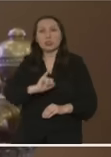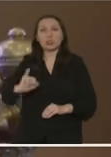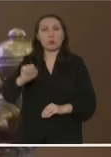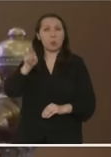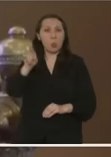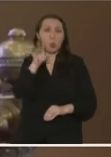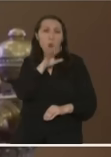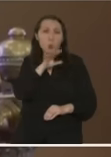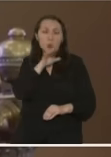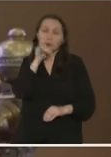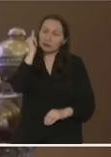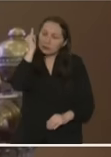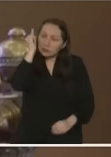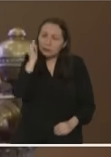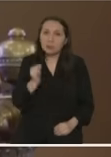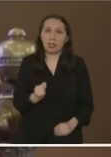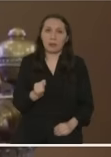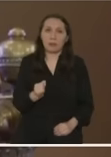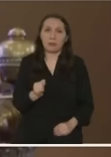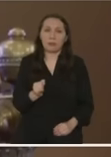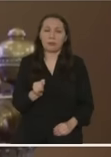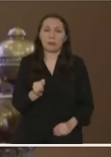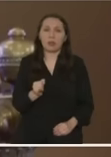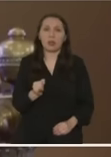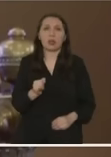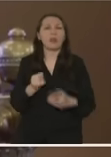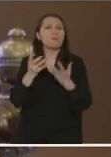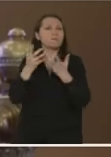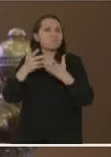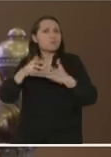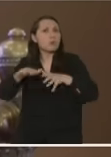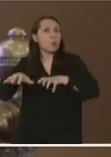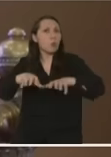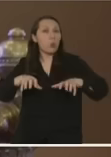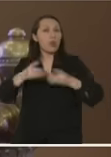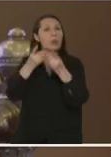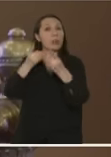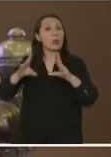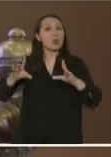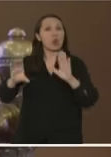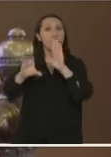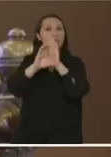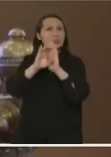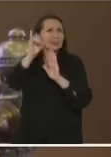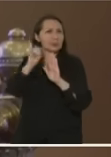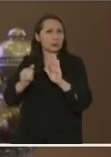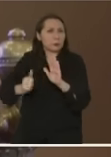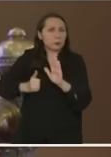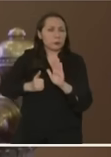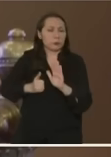siempre, repito, siempre, los mecanismos de la democracia y la Constitución.